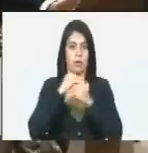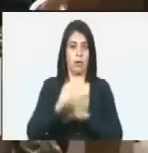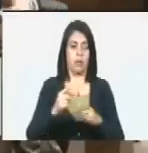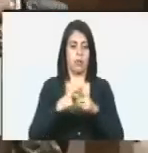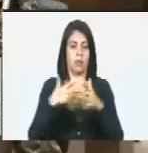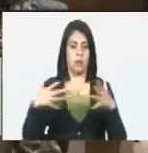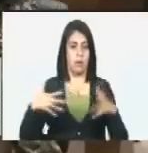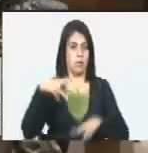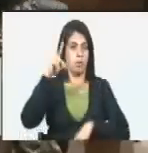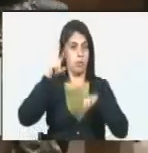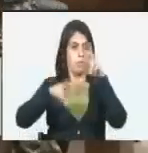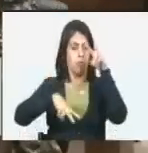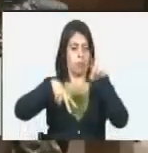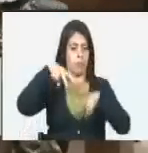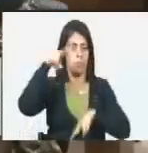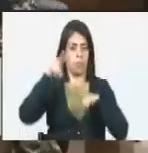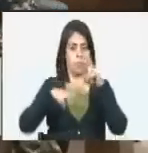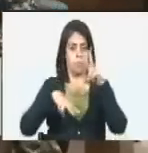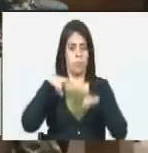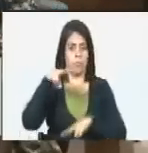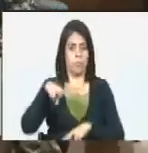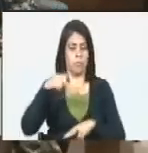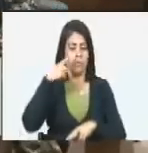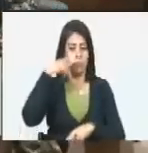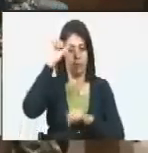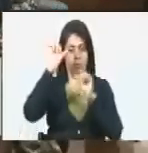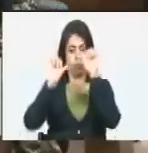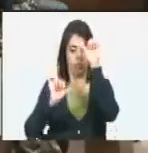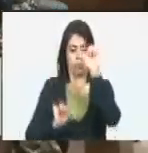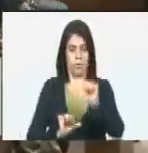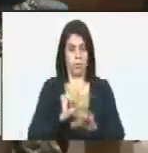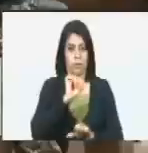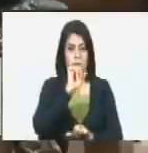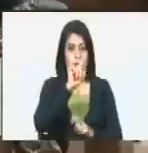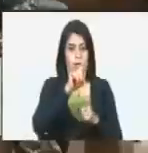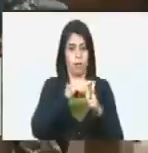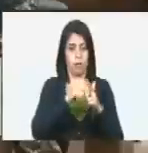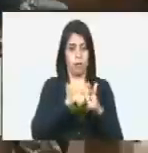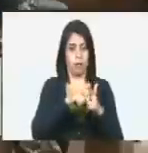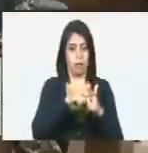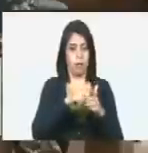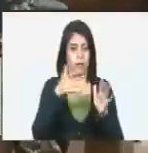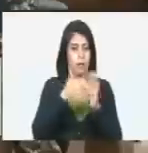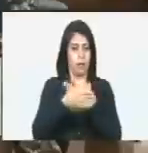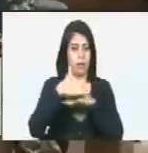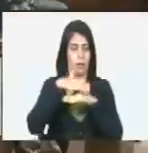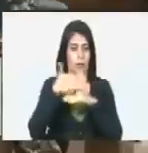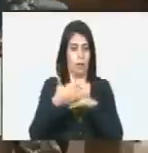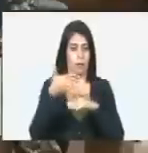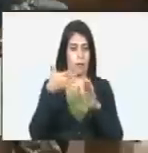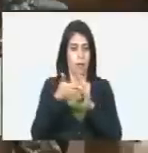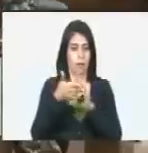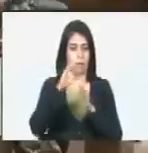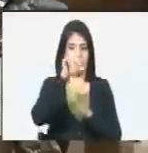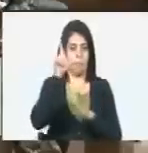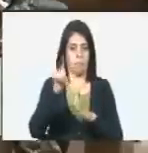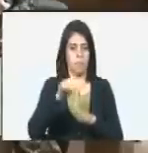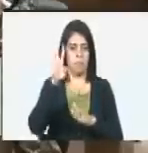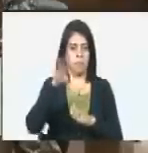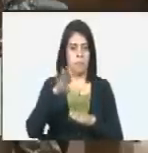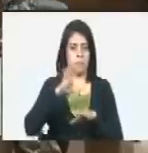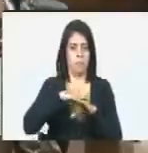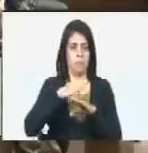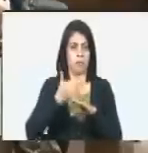exposición que yo califico de doctrinaria sobre el tema del Esequibo, porque en